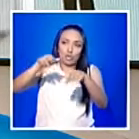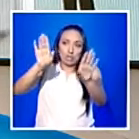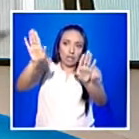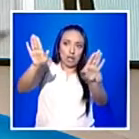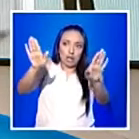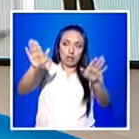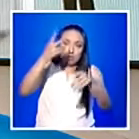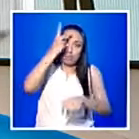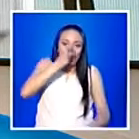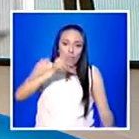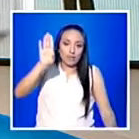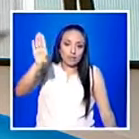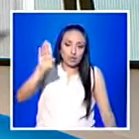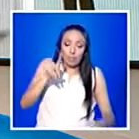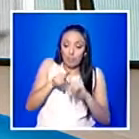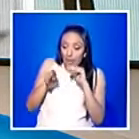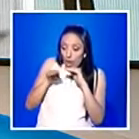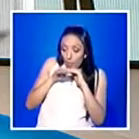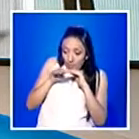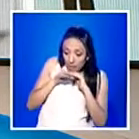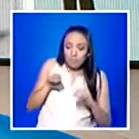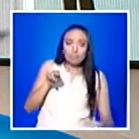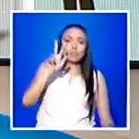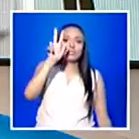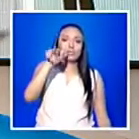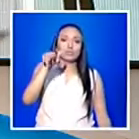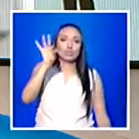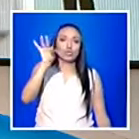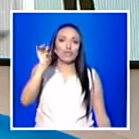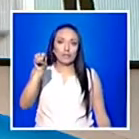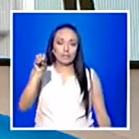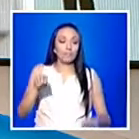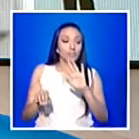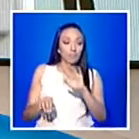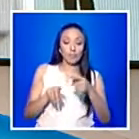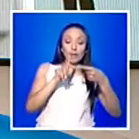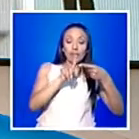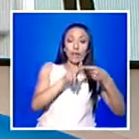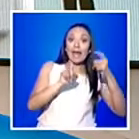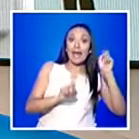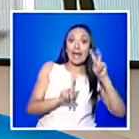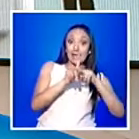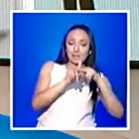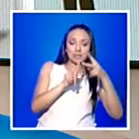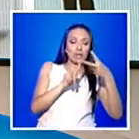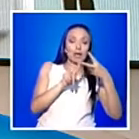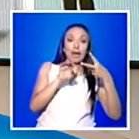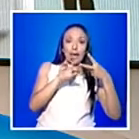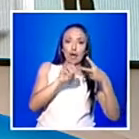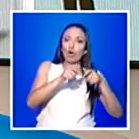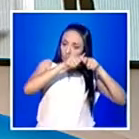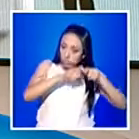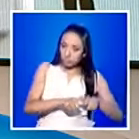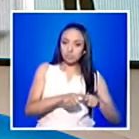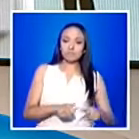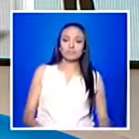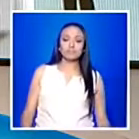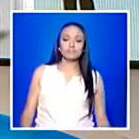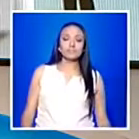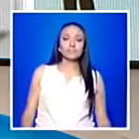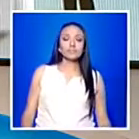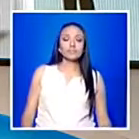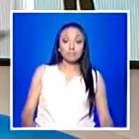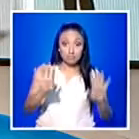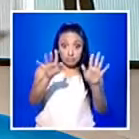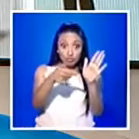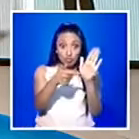que determine cada estación de servicio. En el caso de la Extra y Eco País el precio sí es fijo. Estos precios que acabo